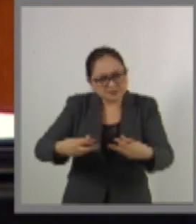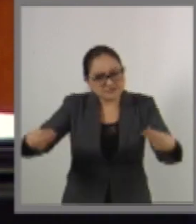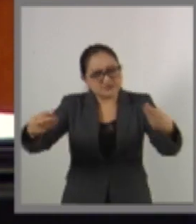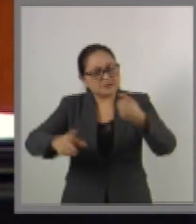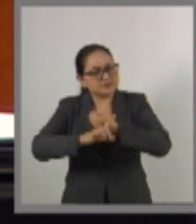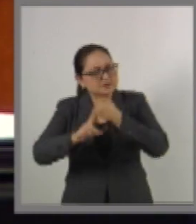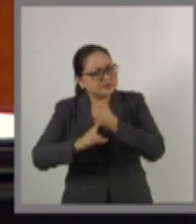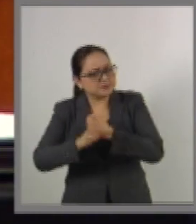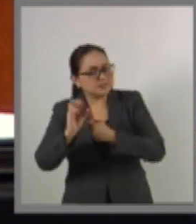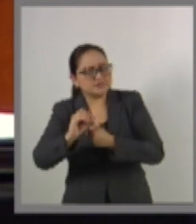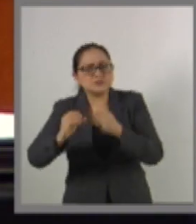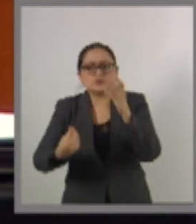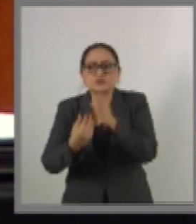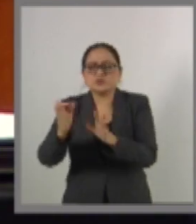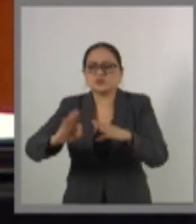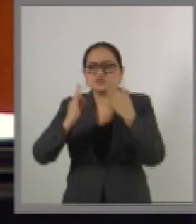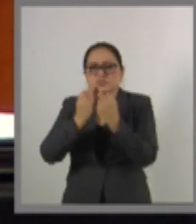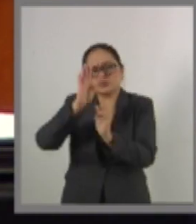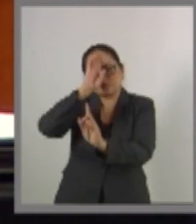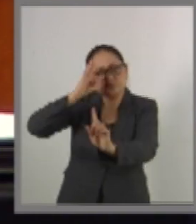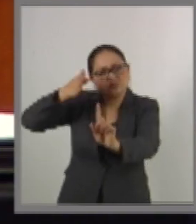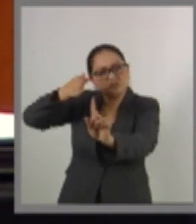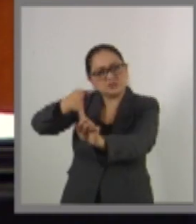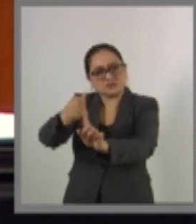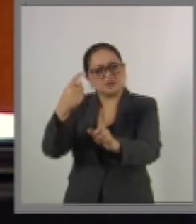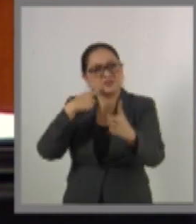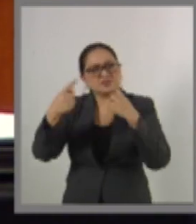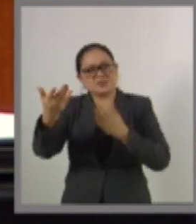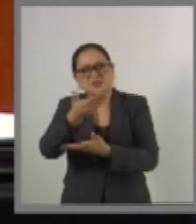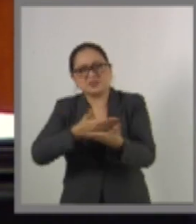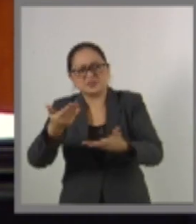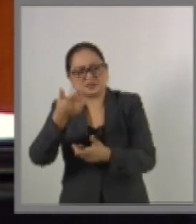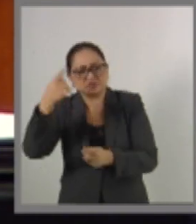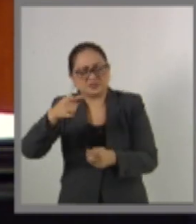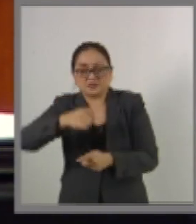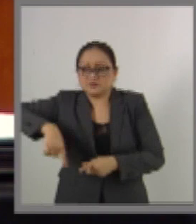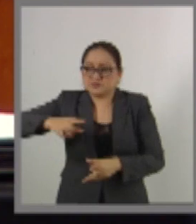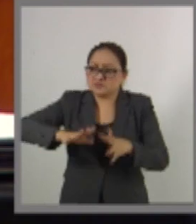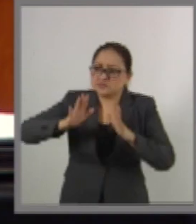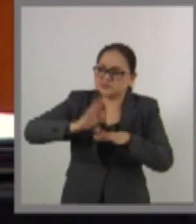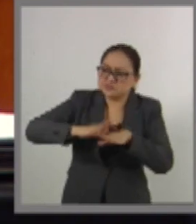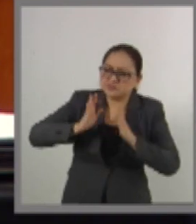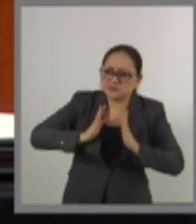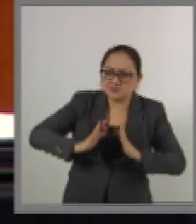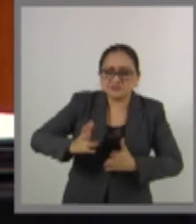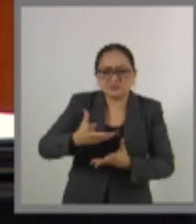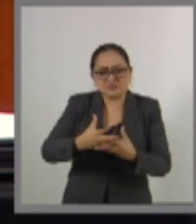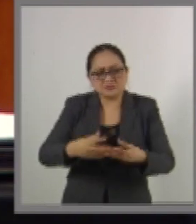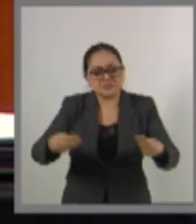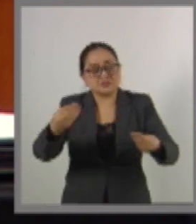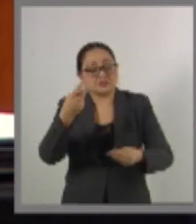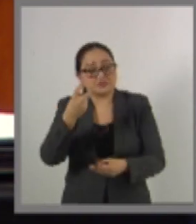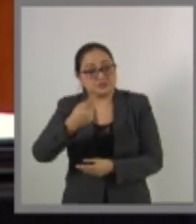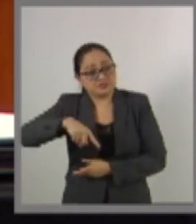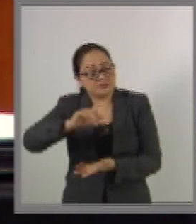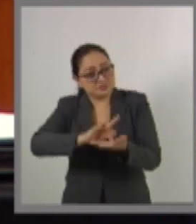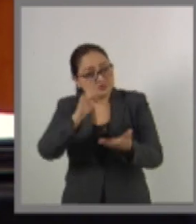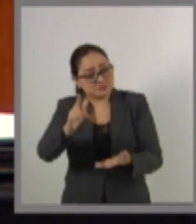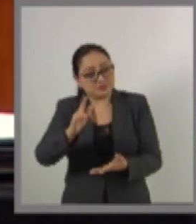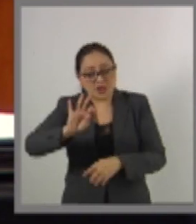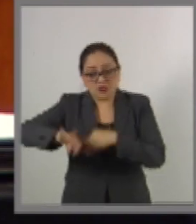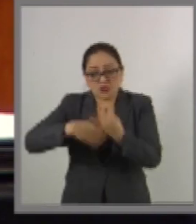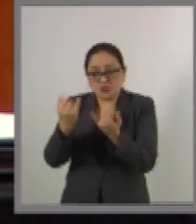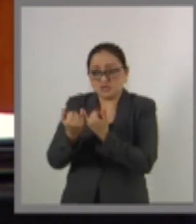alguna forma de reencauzar el debate, para distender los ánimos. Creo que eso se lo agradecemos todos. Nadie puede